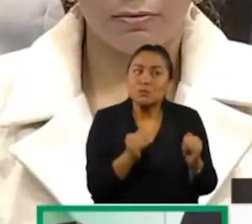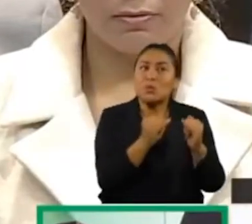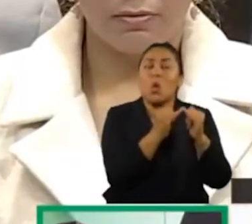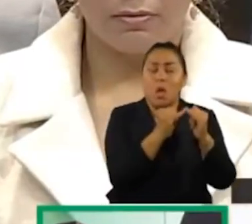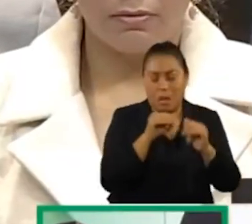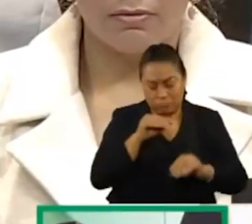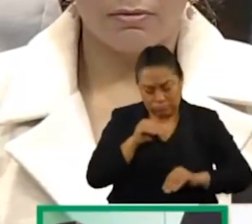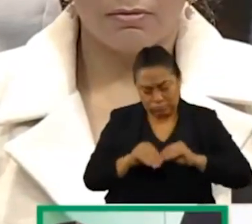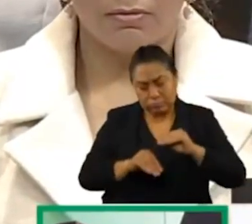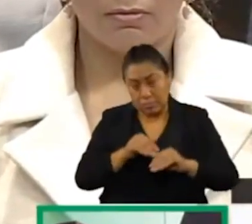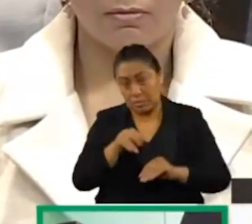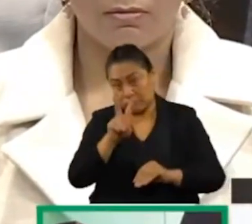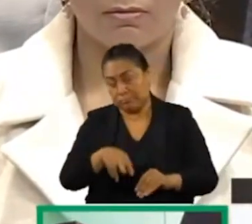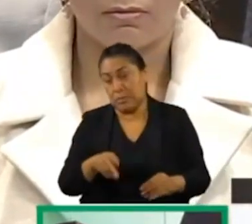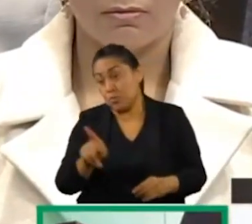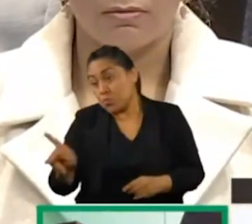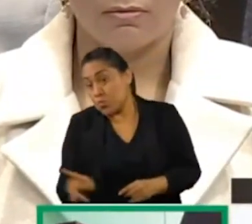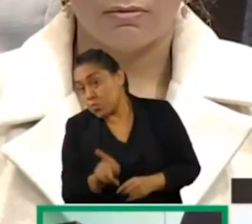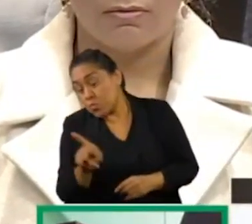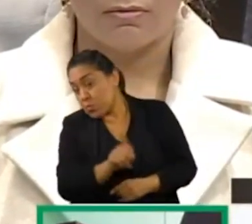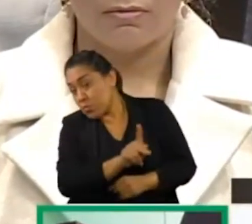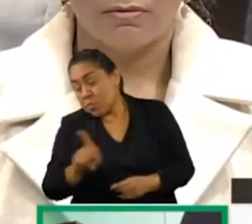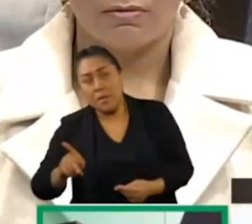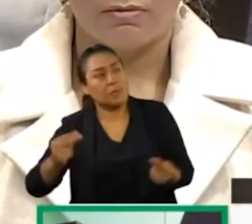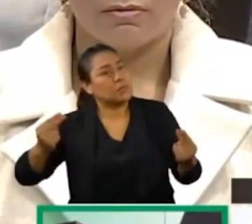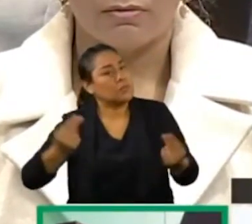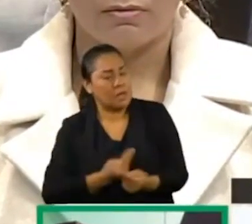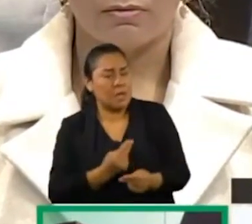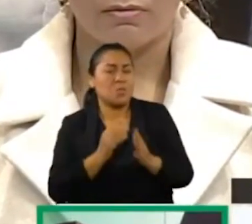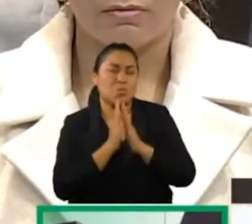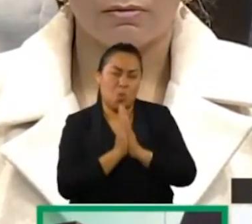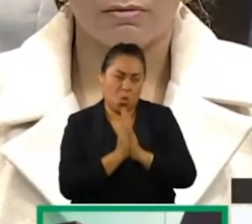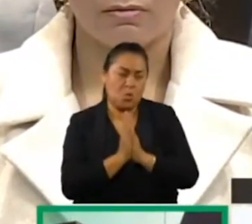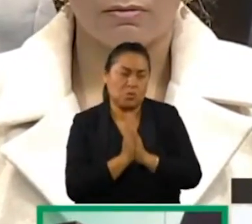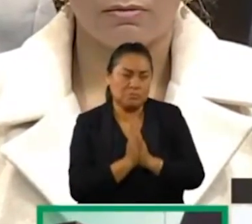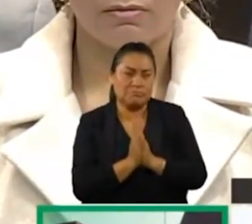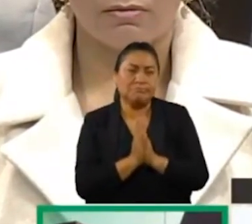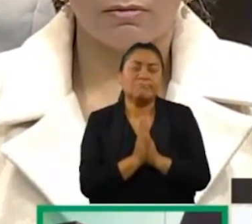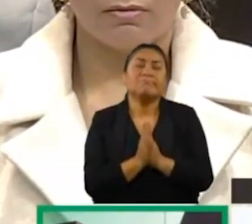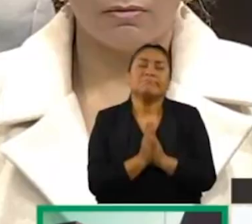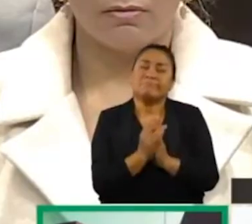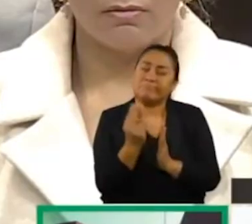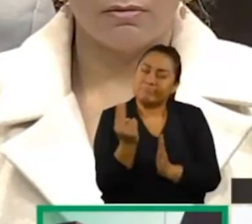que responde al mandato popular de tener la capacidad de contar